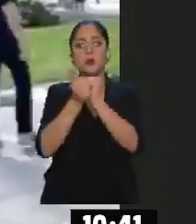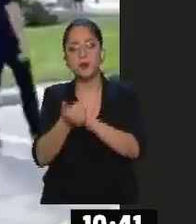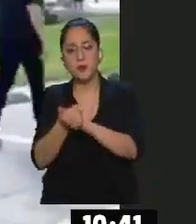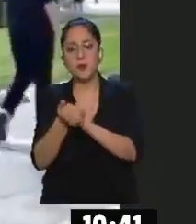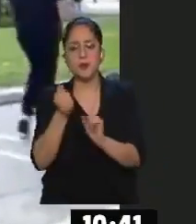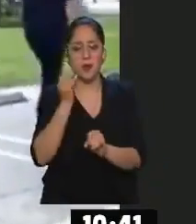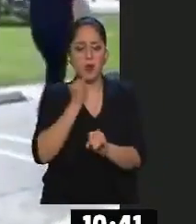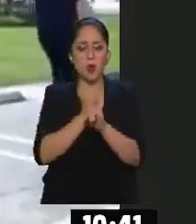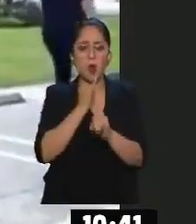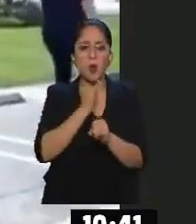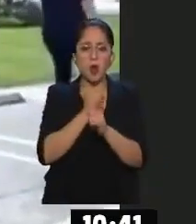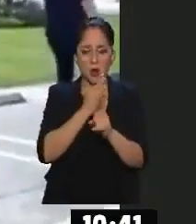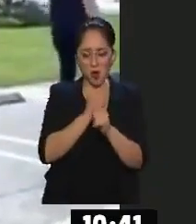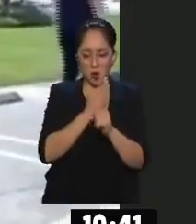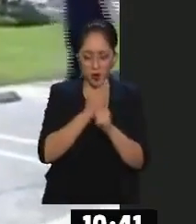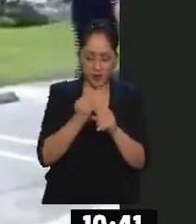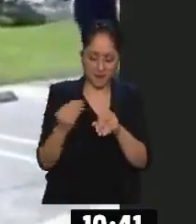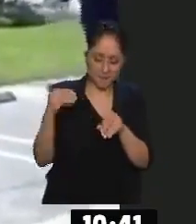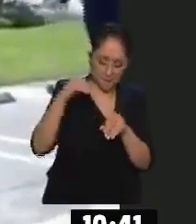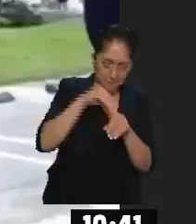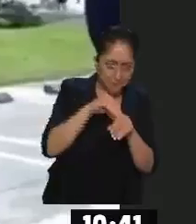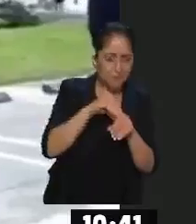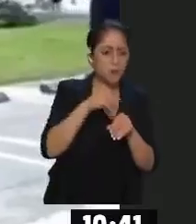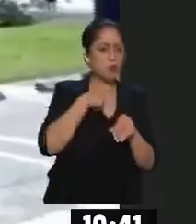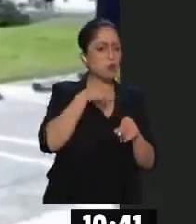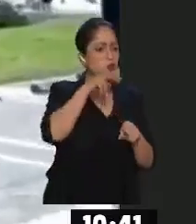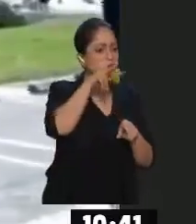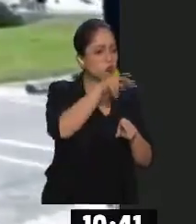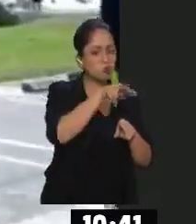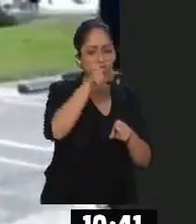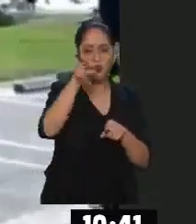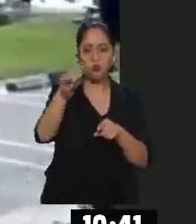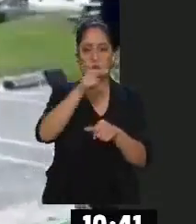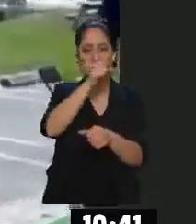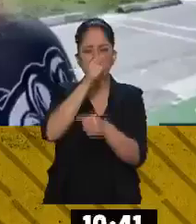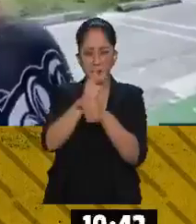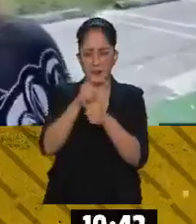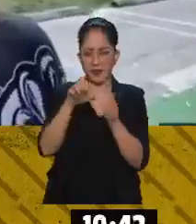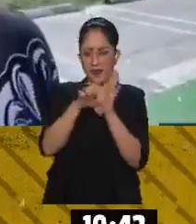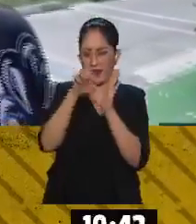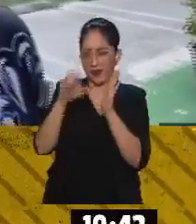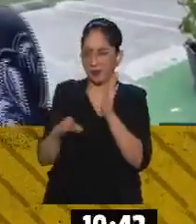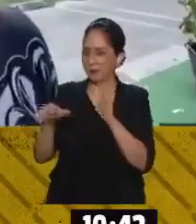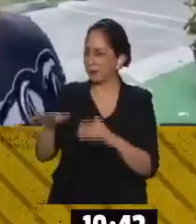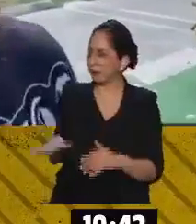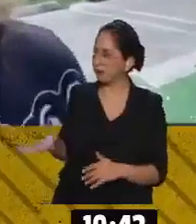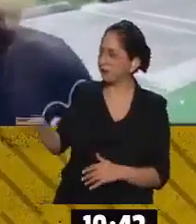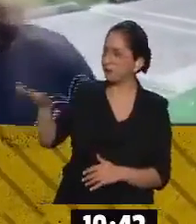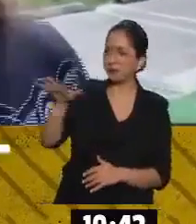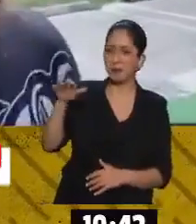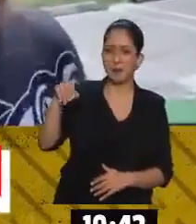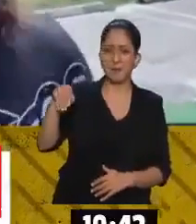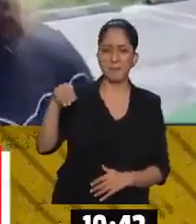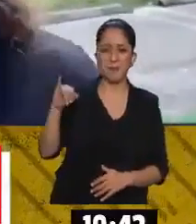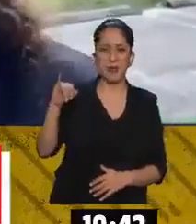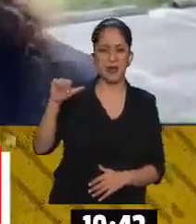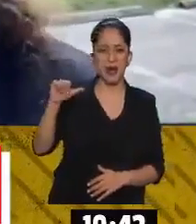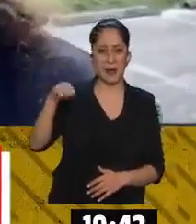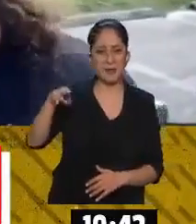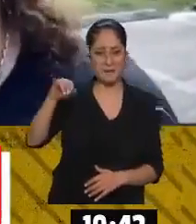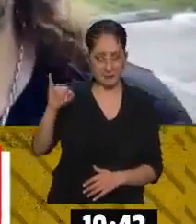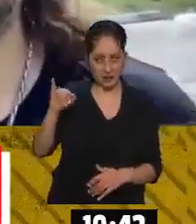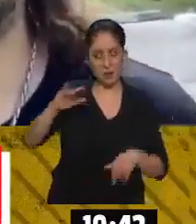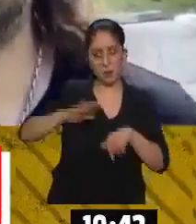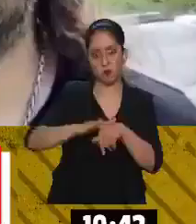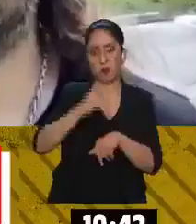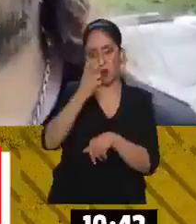de criptoarte, estamos viendo obras muy interesantes. Precisamente ahorita estamos aquí en Miami, por eso me tomó un poquito complicado